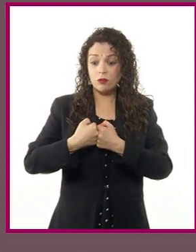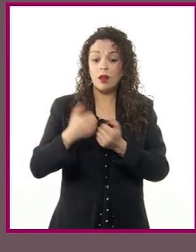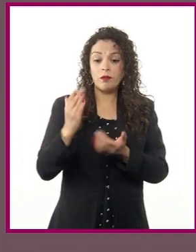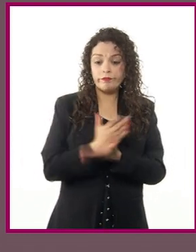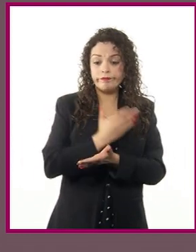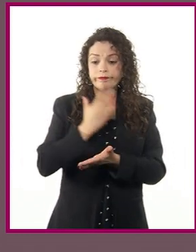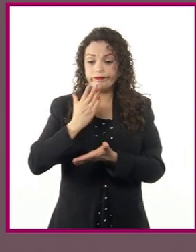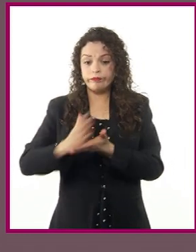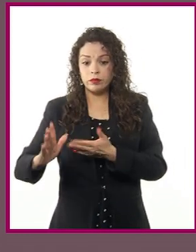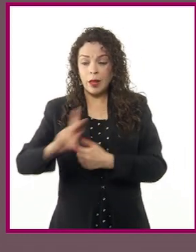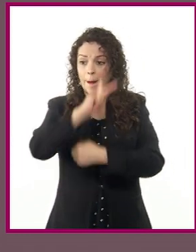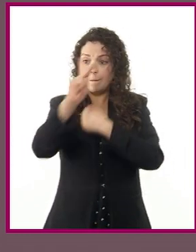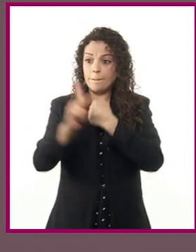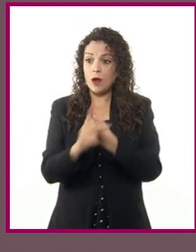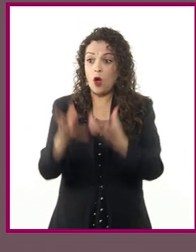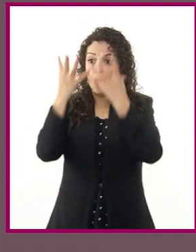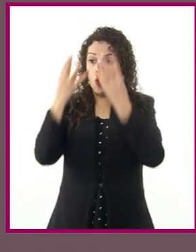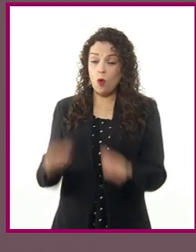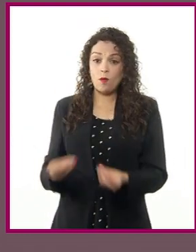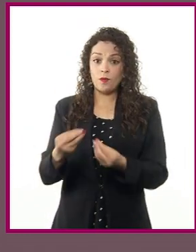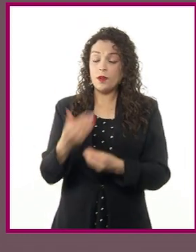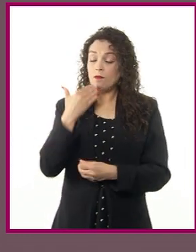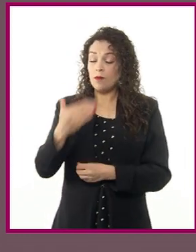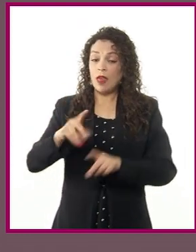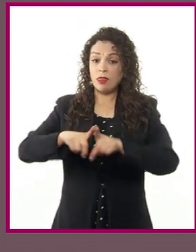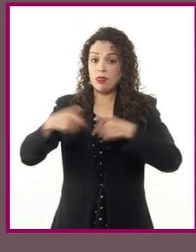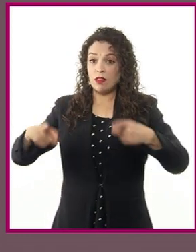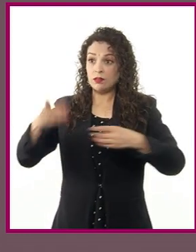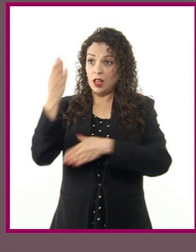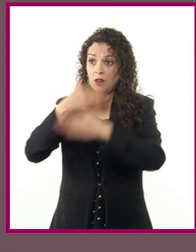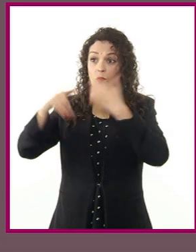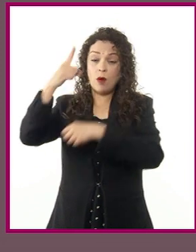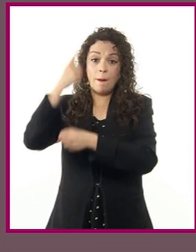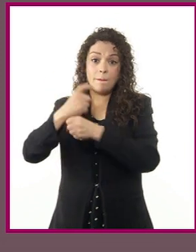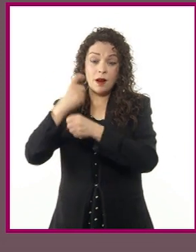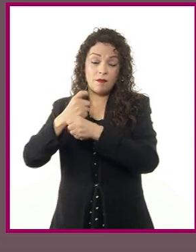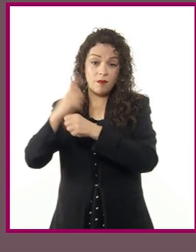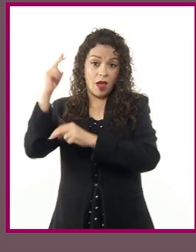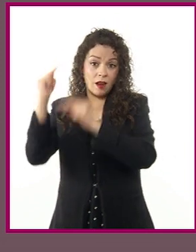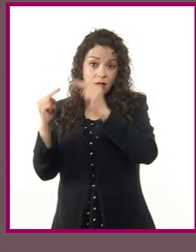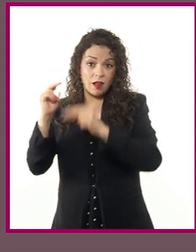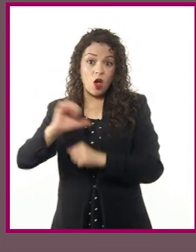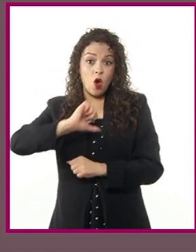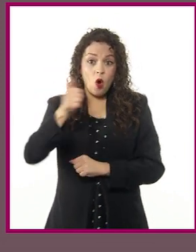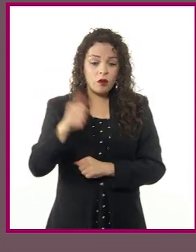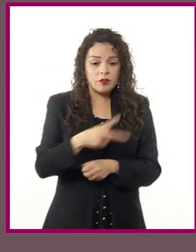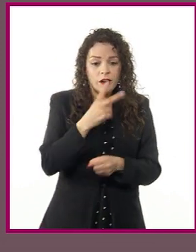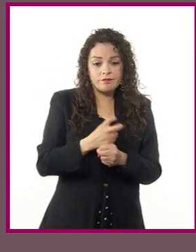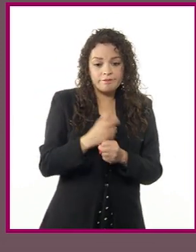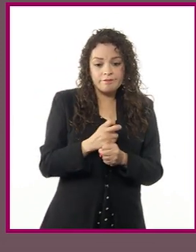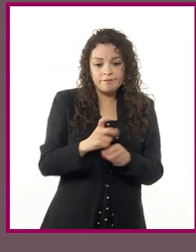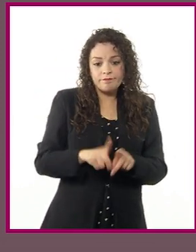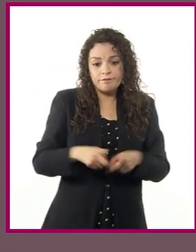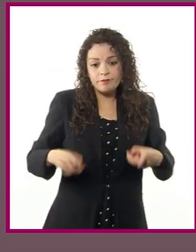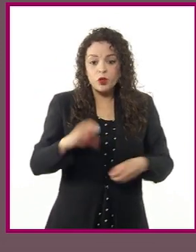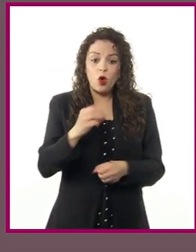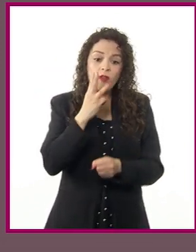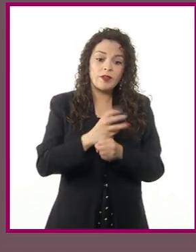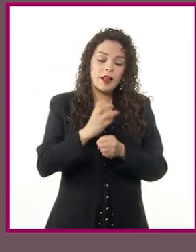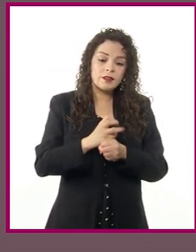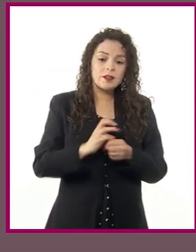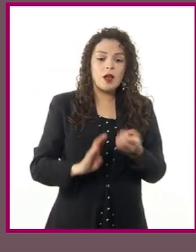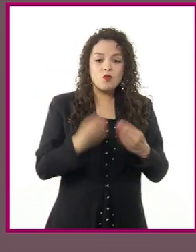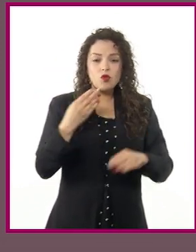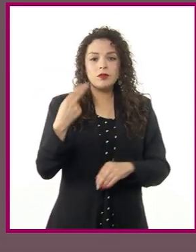uno de los países más desarrollados del mundo o de primer mundo y a otro subdesarrollado o de tercer mundo. Ya